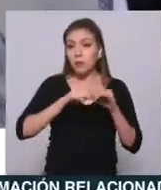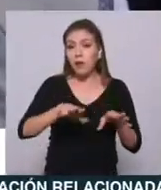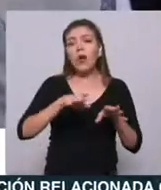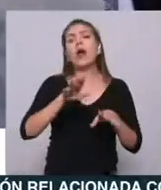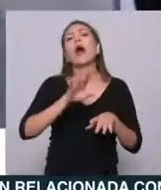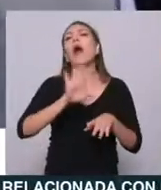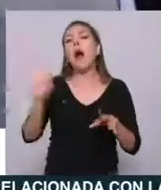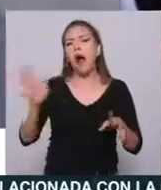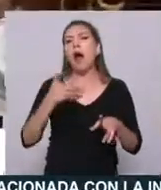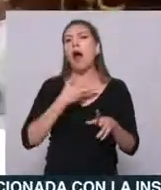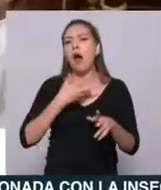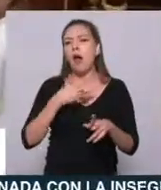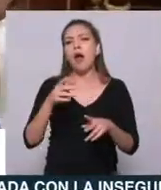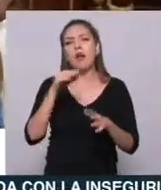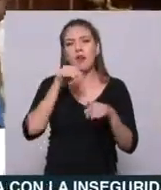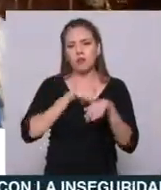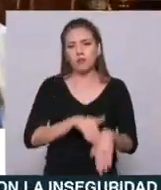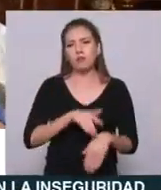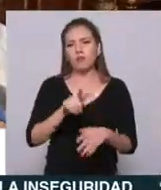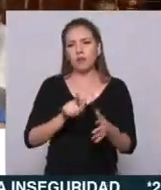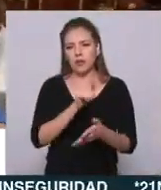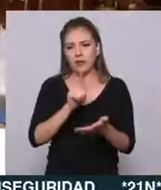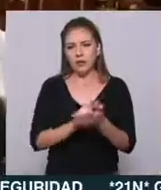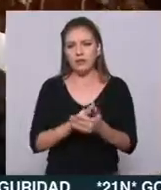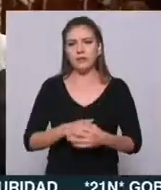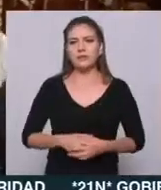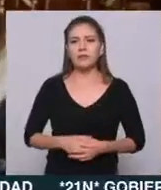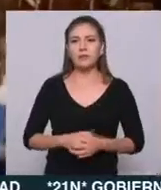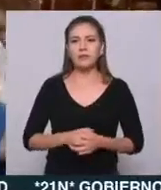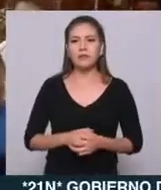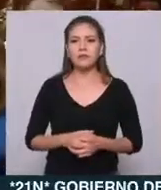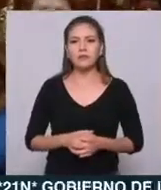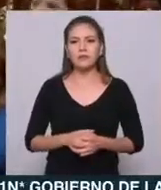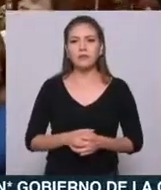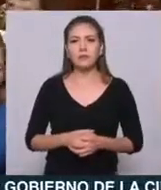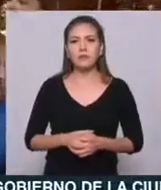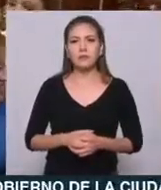Imágenes: Javier Martínez, información y voz: Alberto Álvarez Santana, 21 Noticias.